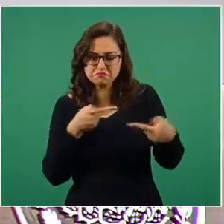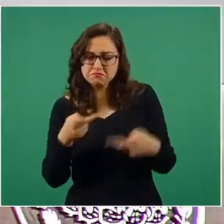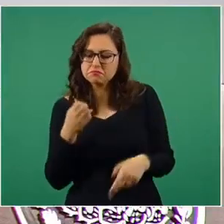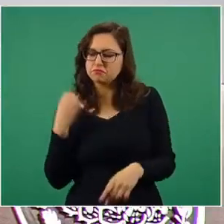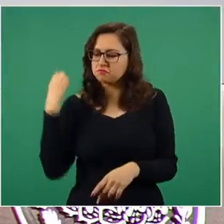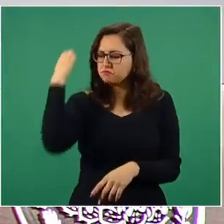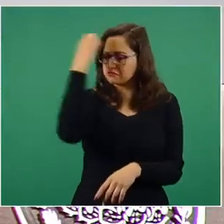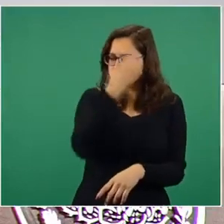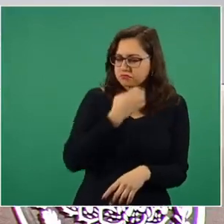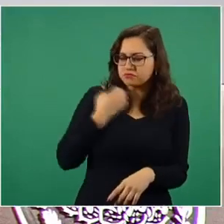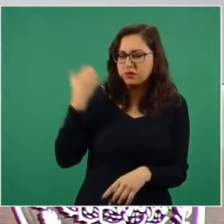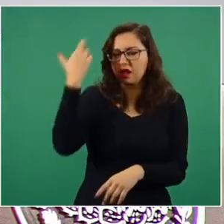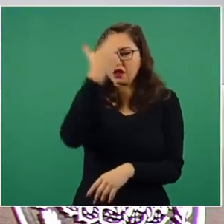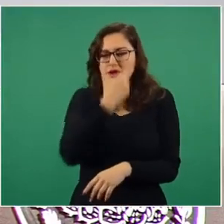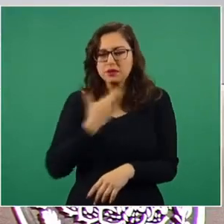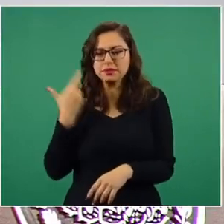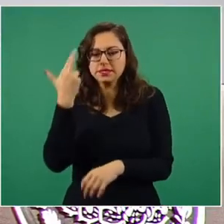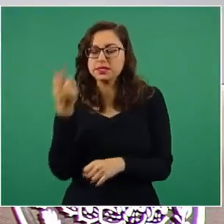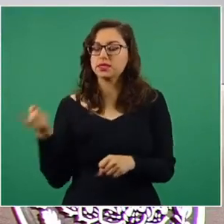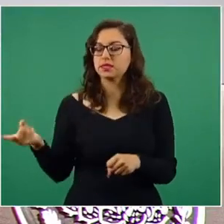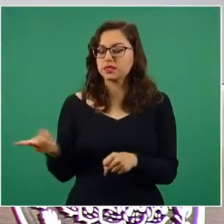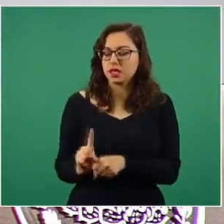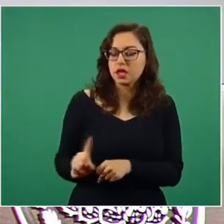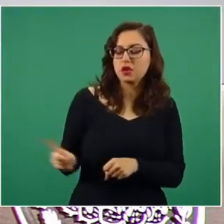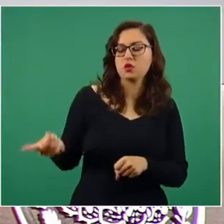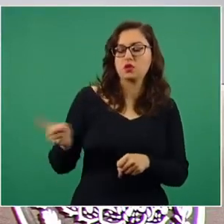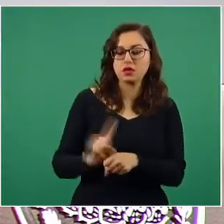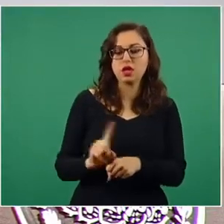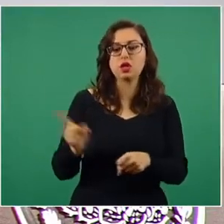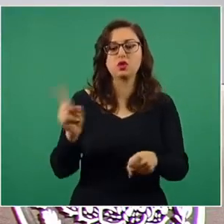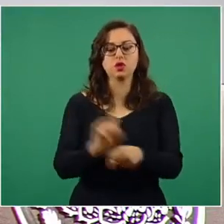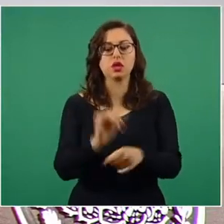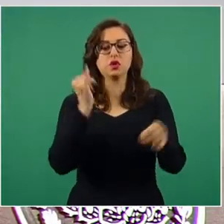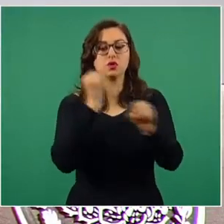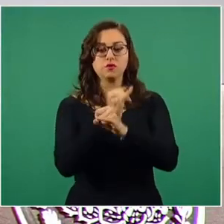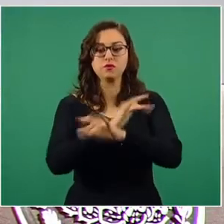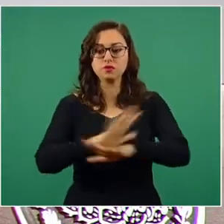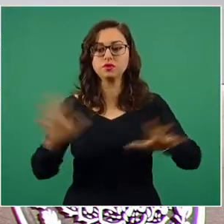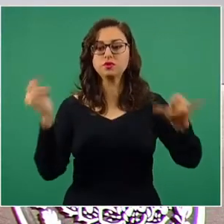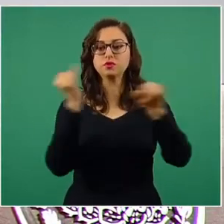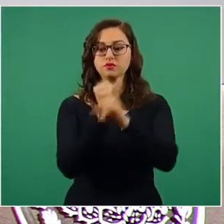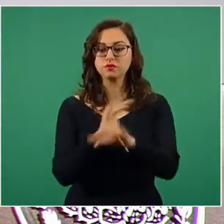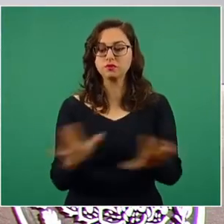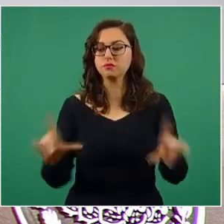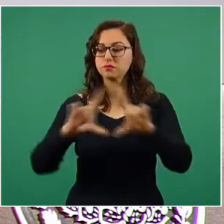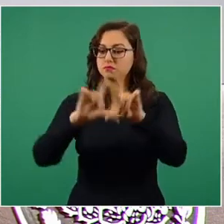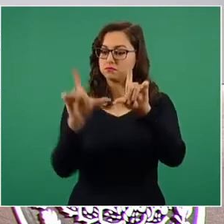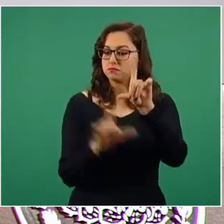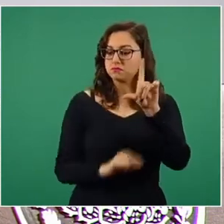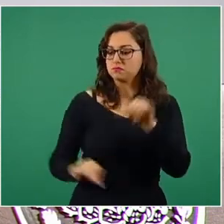y todos los días se presentan avances en favor de la pacificación del país. Debe quedar